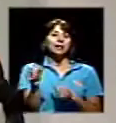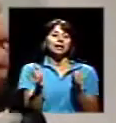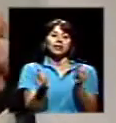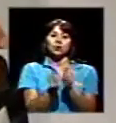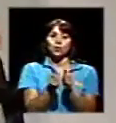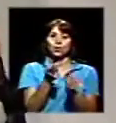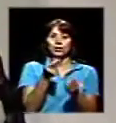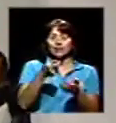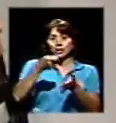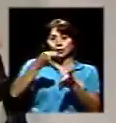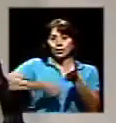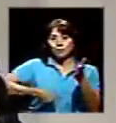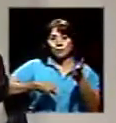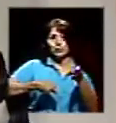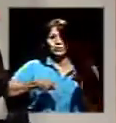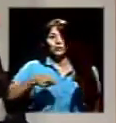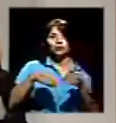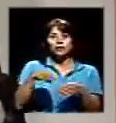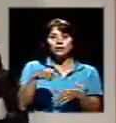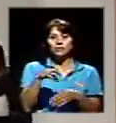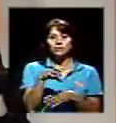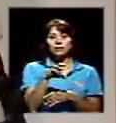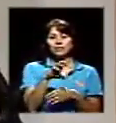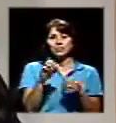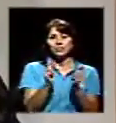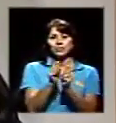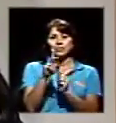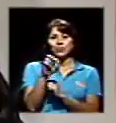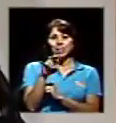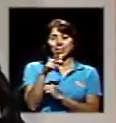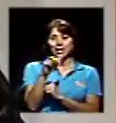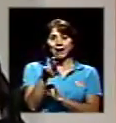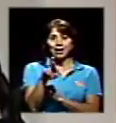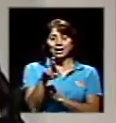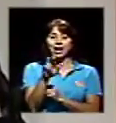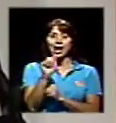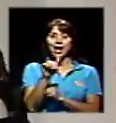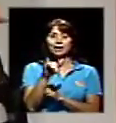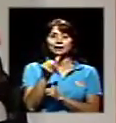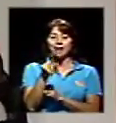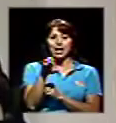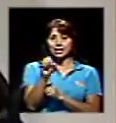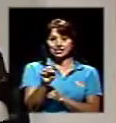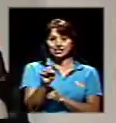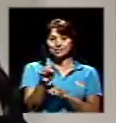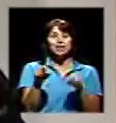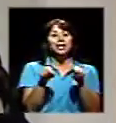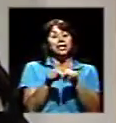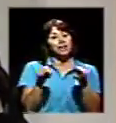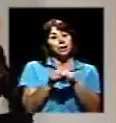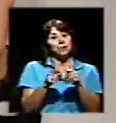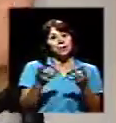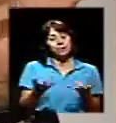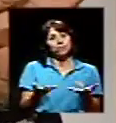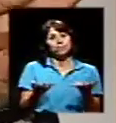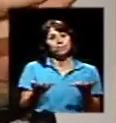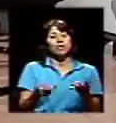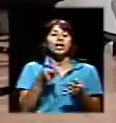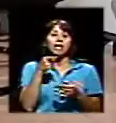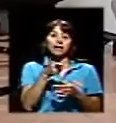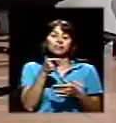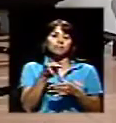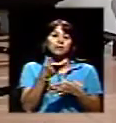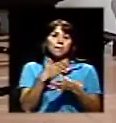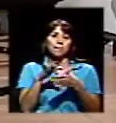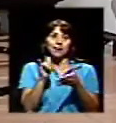recauda don Edgar Ayales, y que también, y también cuando se endeuda don Edgar es parte de eso, pero también,